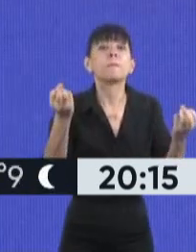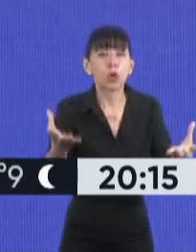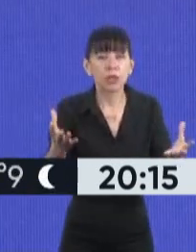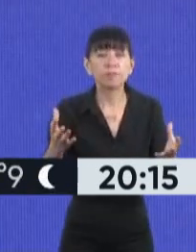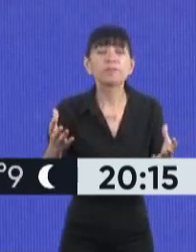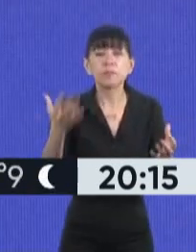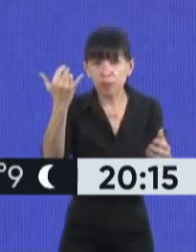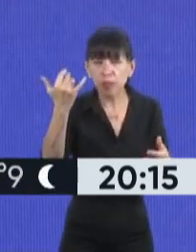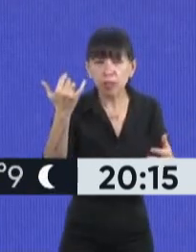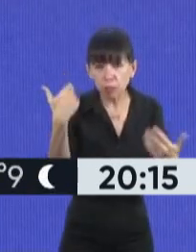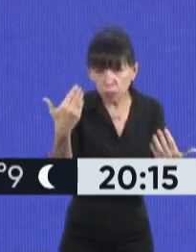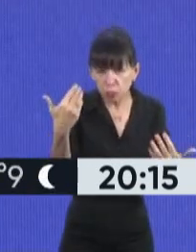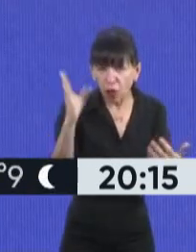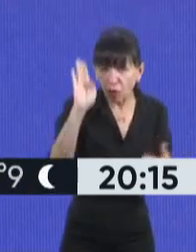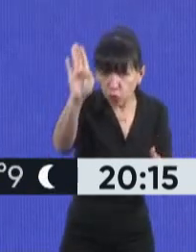mundo